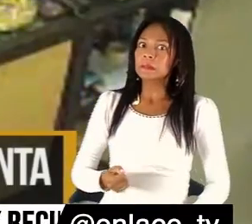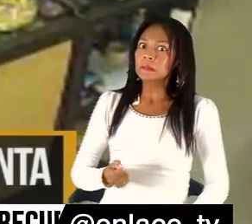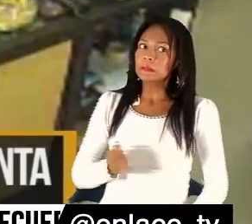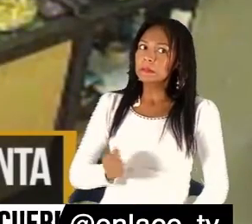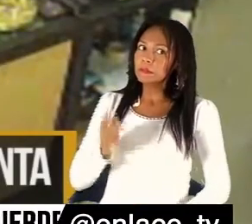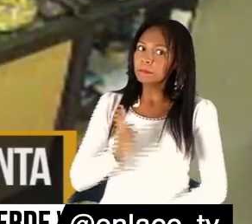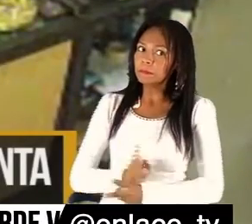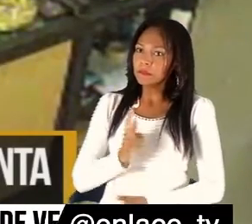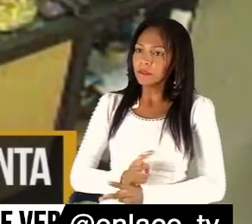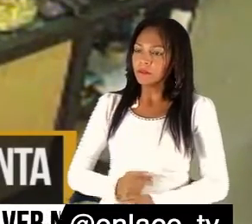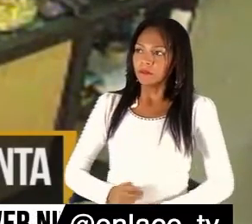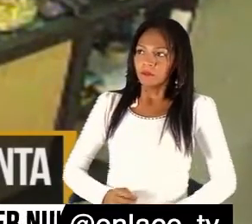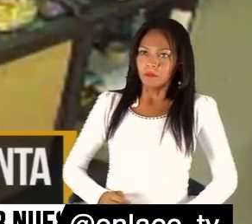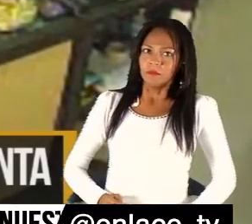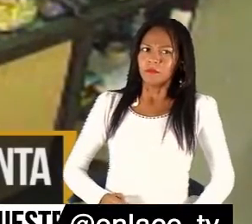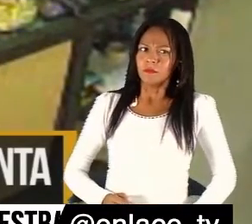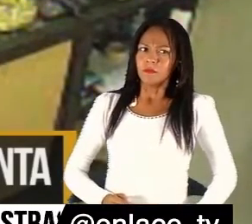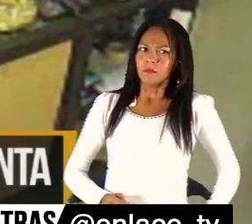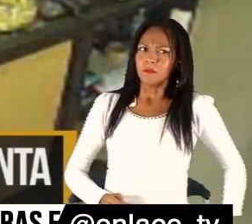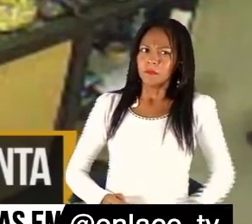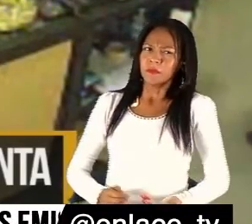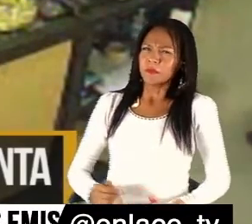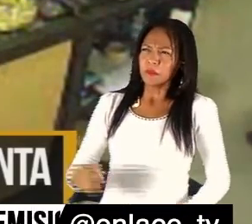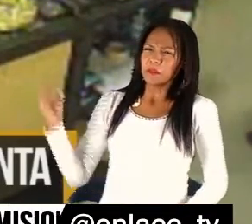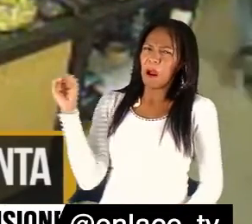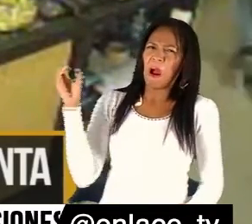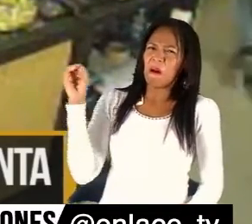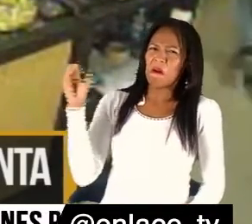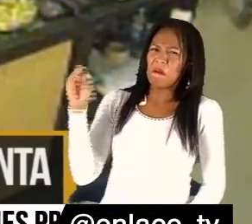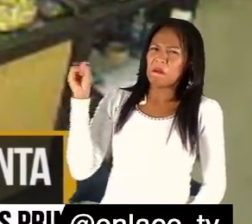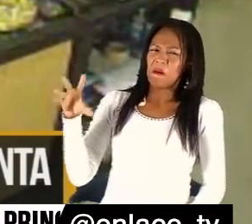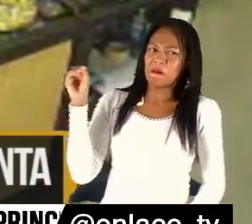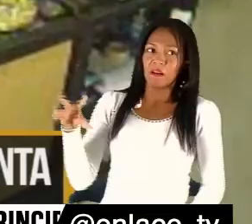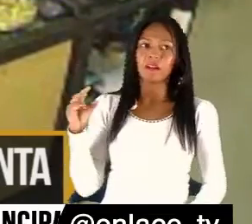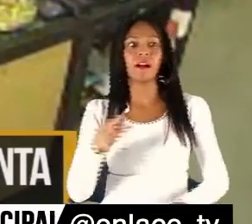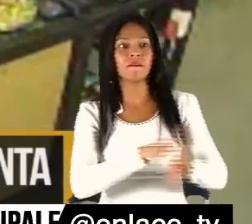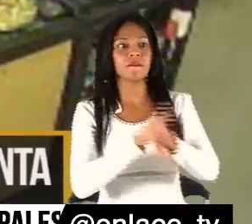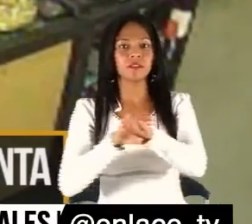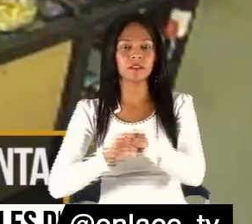La reacción de uno de ellos impidió que los sujetos desocuparan el establecimiento